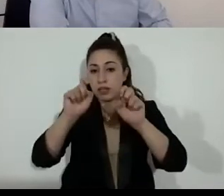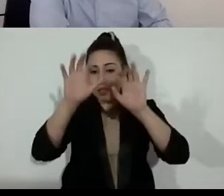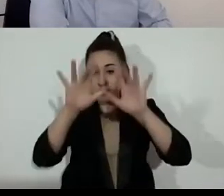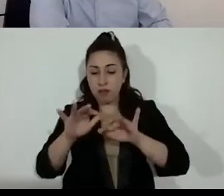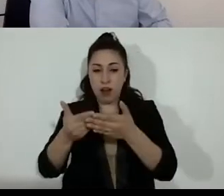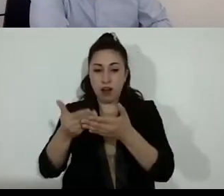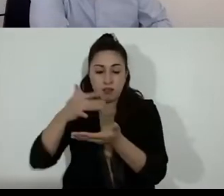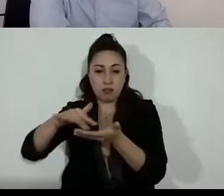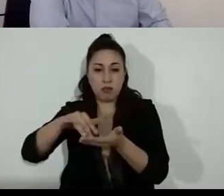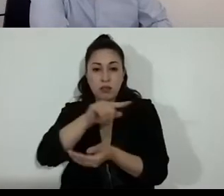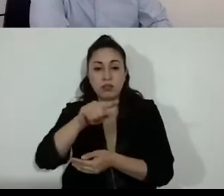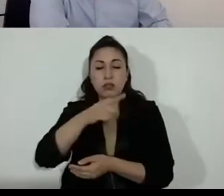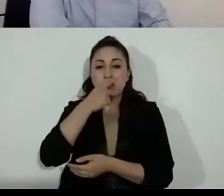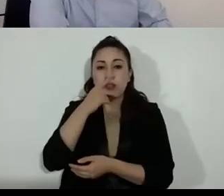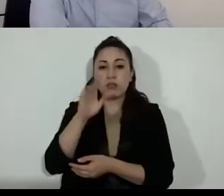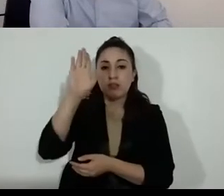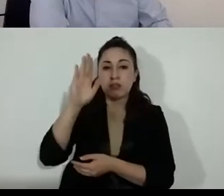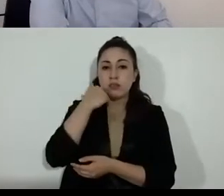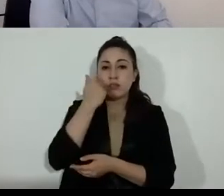comentario?